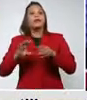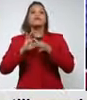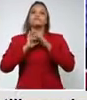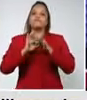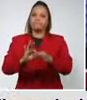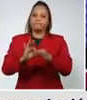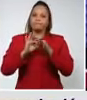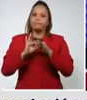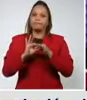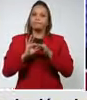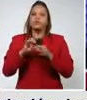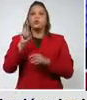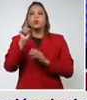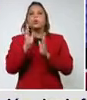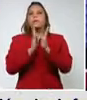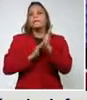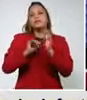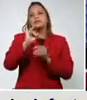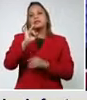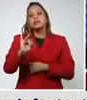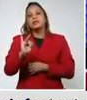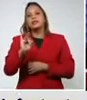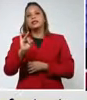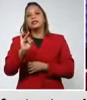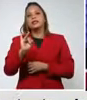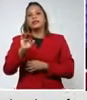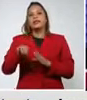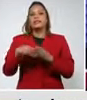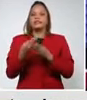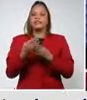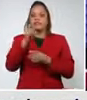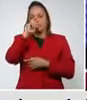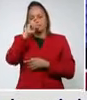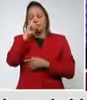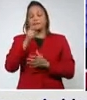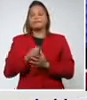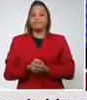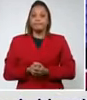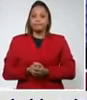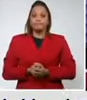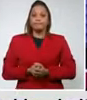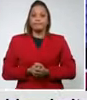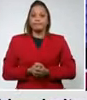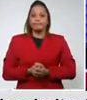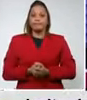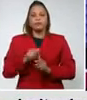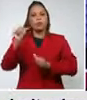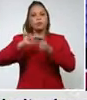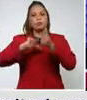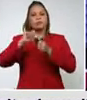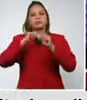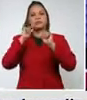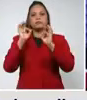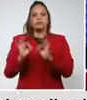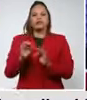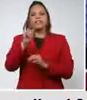de 1 mes y 7 meses de edad. Este es el comportamiento. De 20 a 39